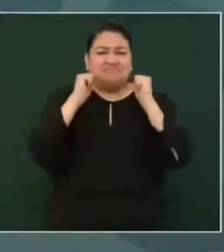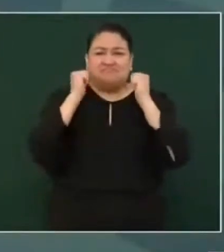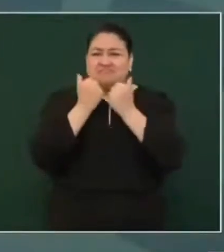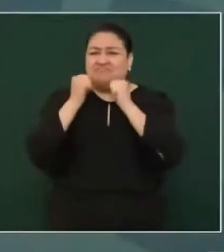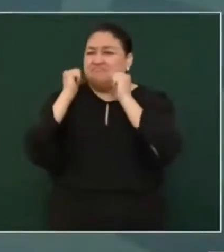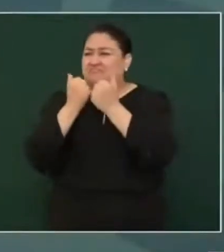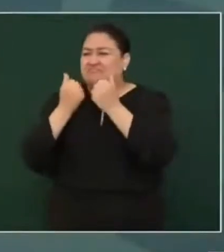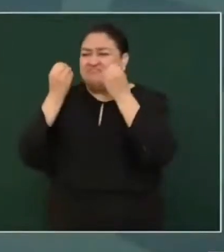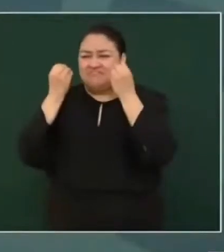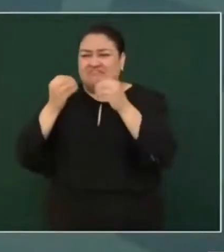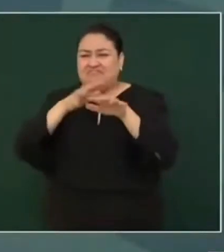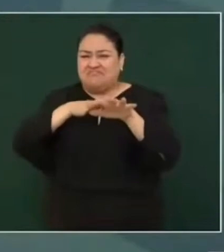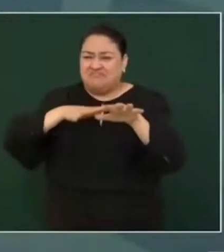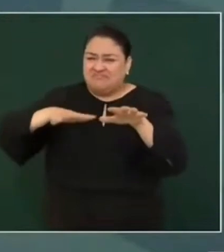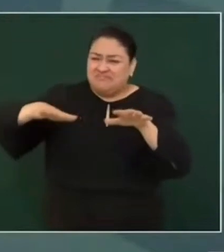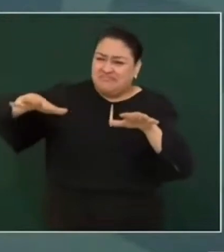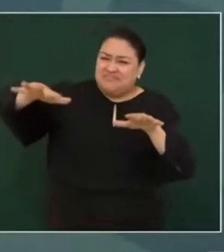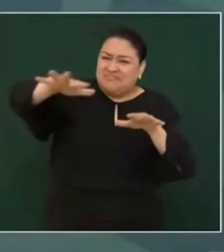crean,